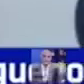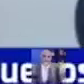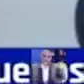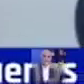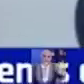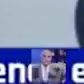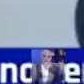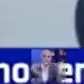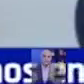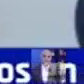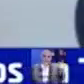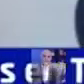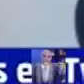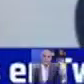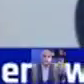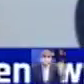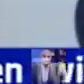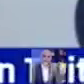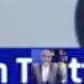xenófobos.